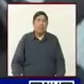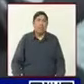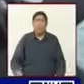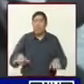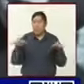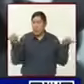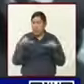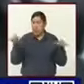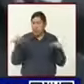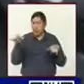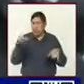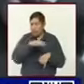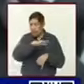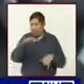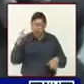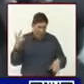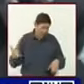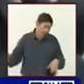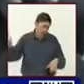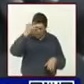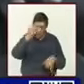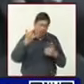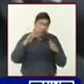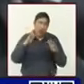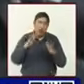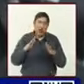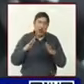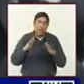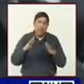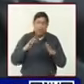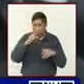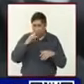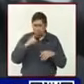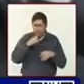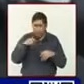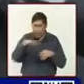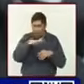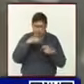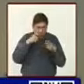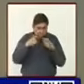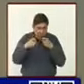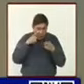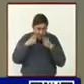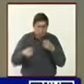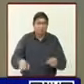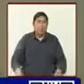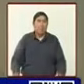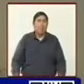Oportuno también que el municipio del Alto ya pueda estar interviniendo en esta presa, vigilando.